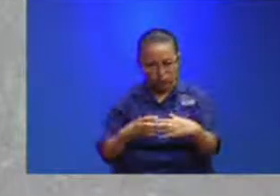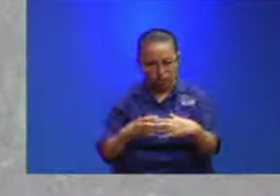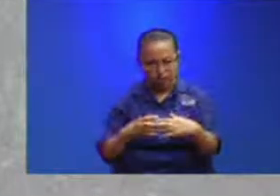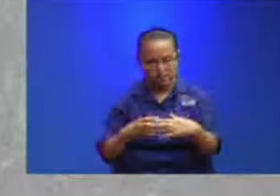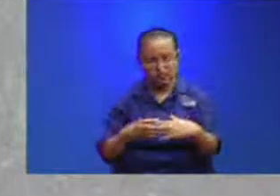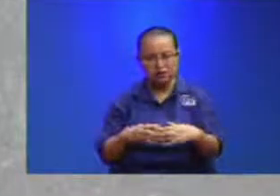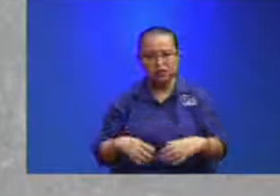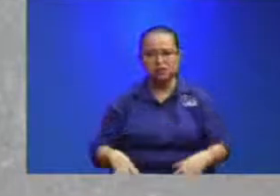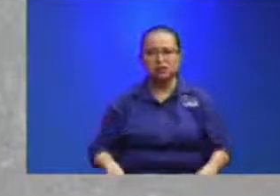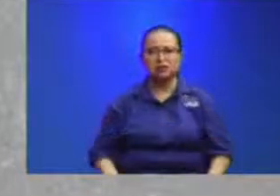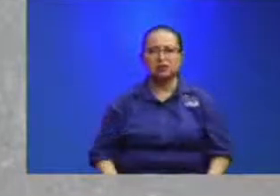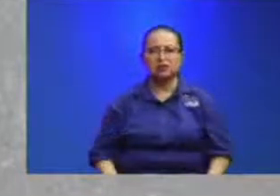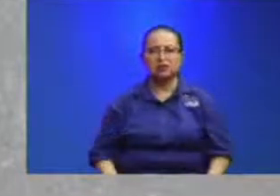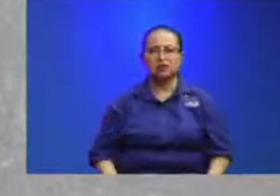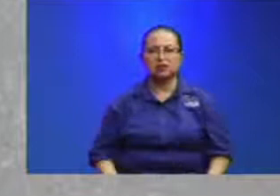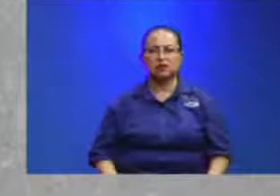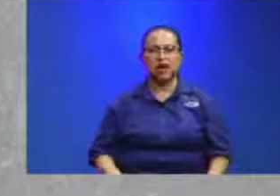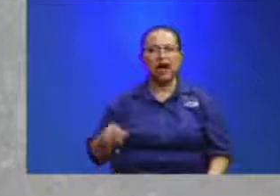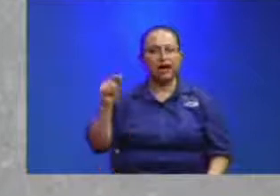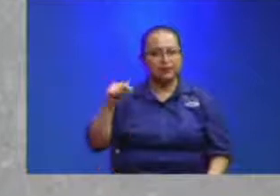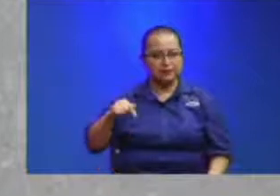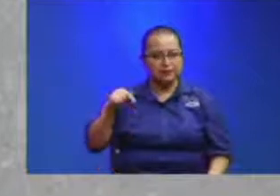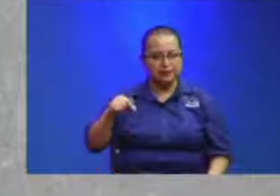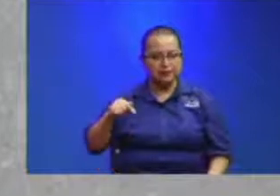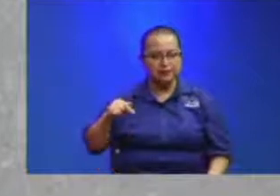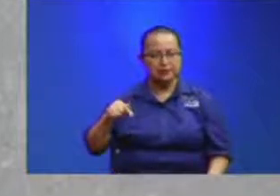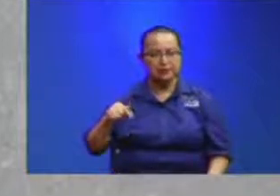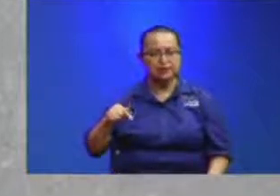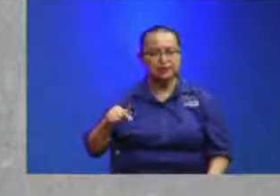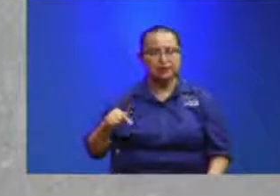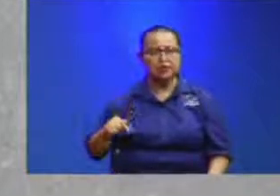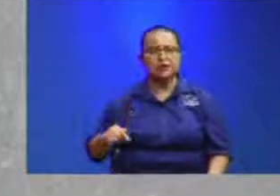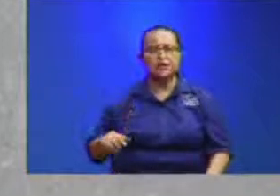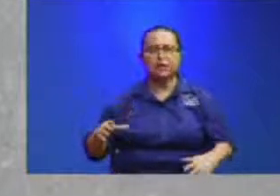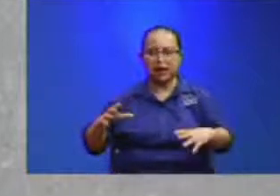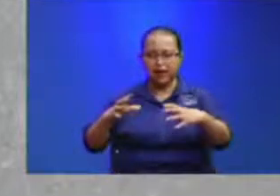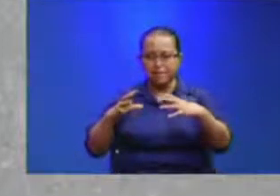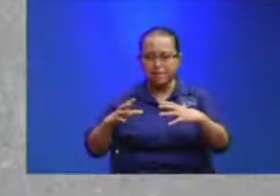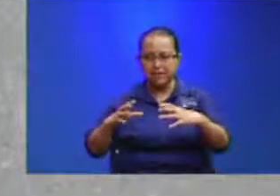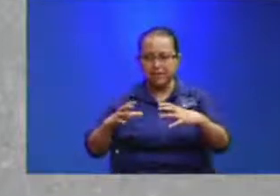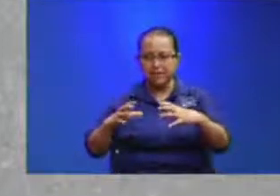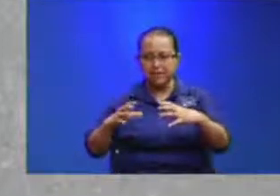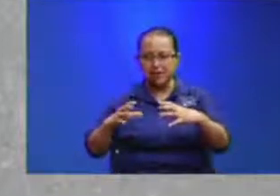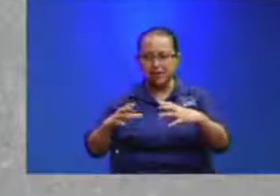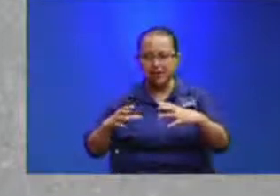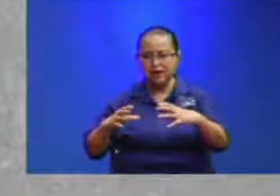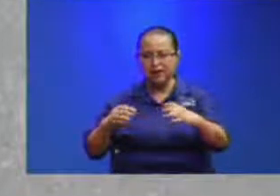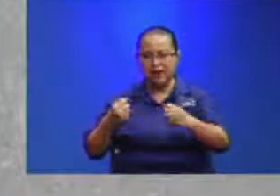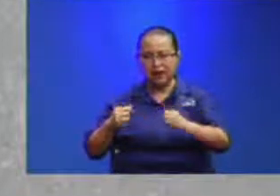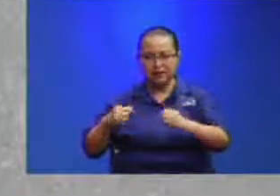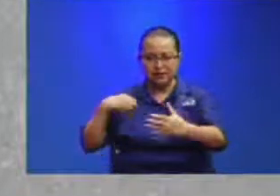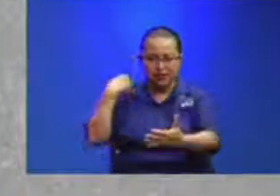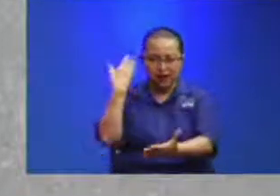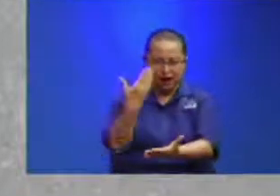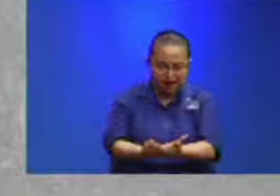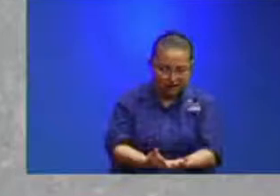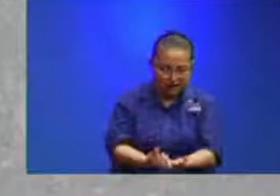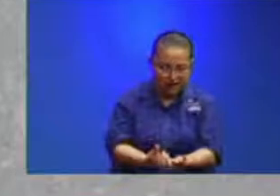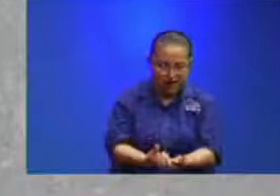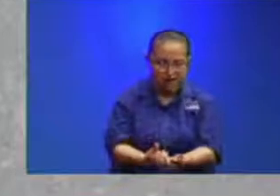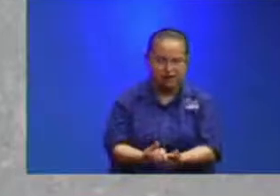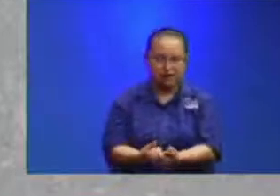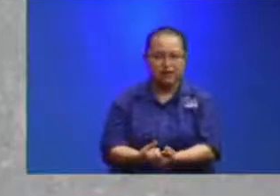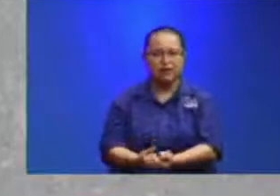vosotros entonces ahí es donde viene la piedra de tropiezo juntarse con otros mire sólo déjenme